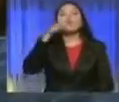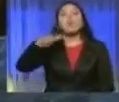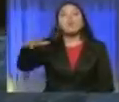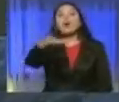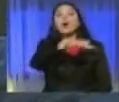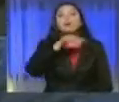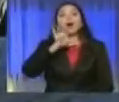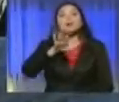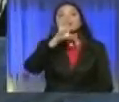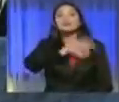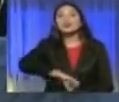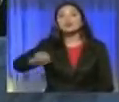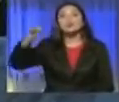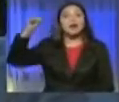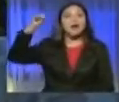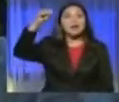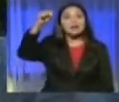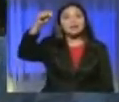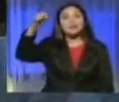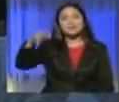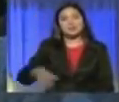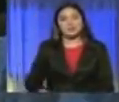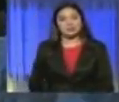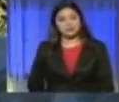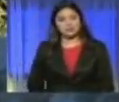El socialismo en lo social